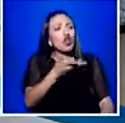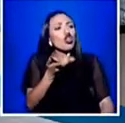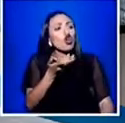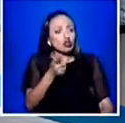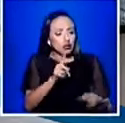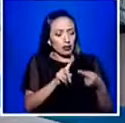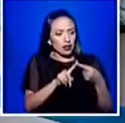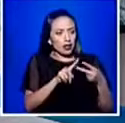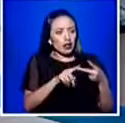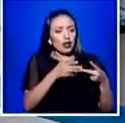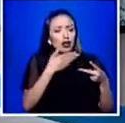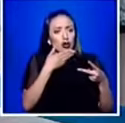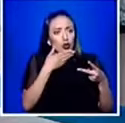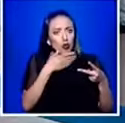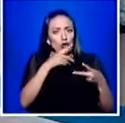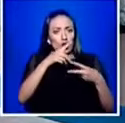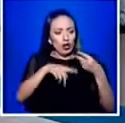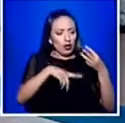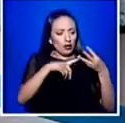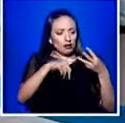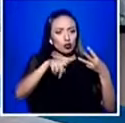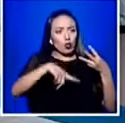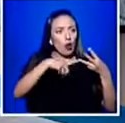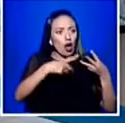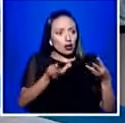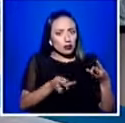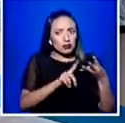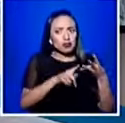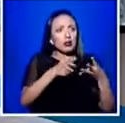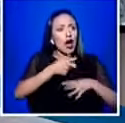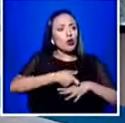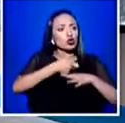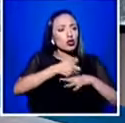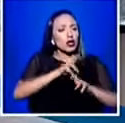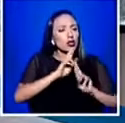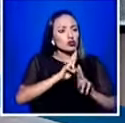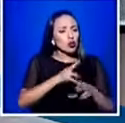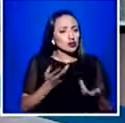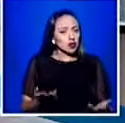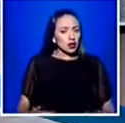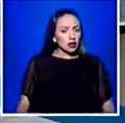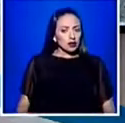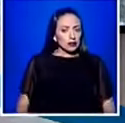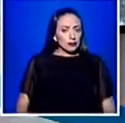específicamente dónde está este daño y cuál ha sido la respuesta de las autoridades, más de un año.